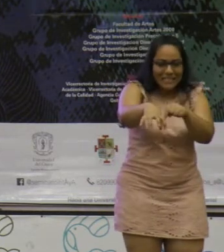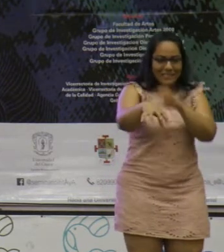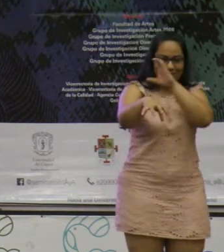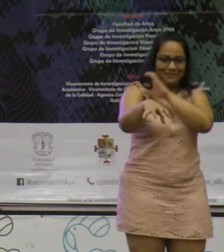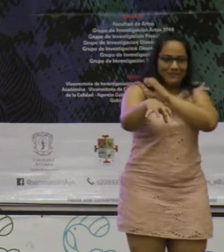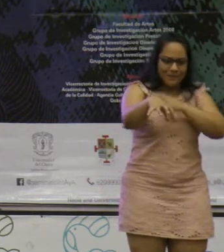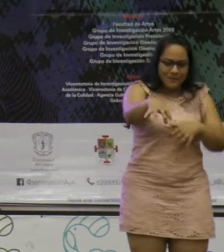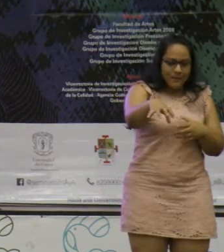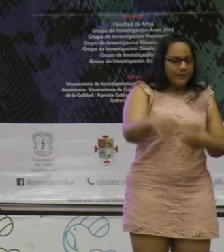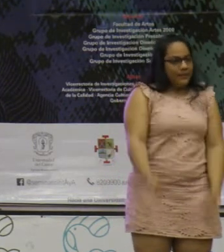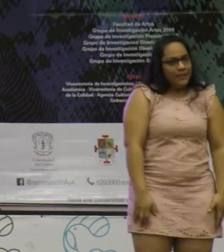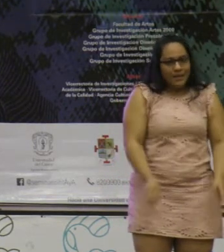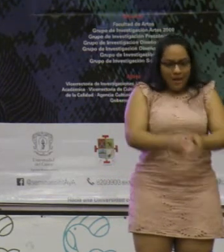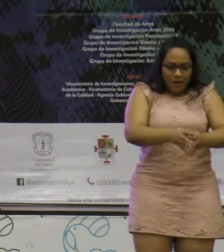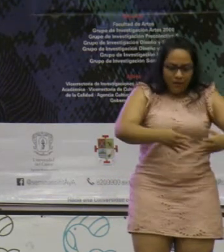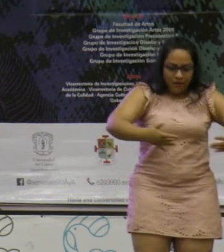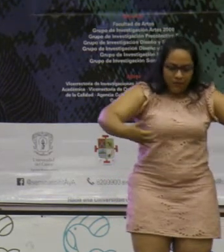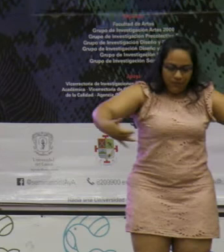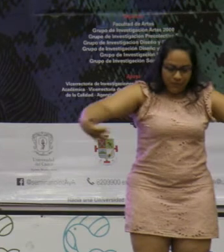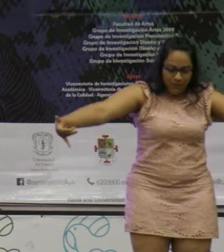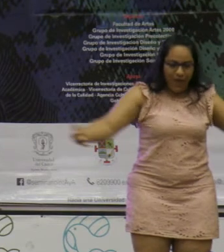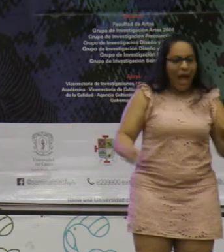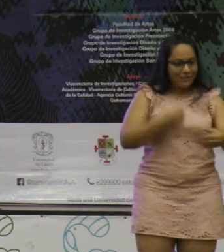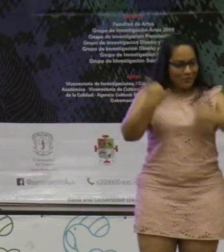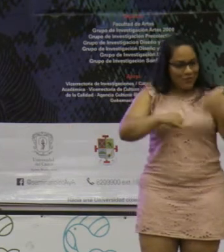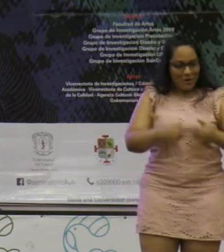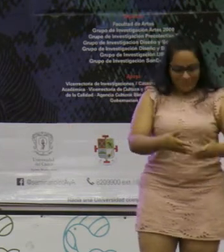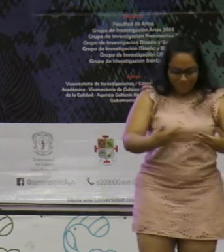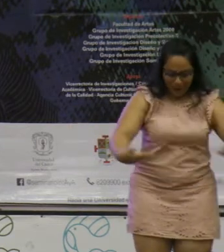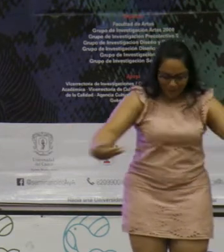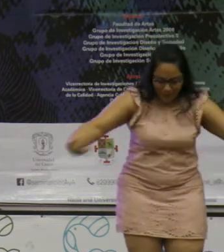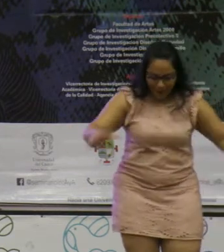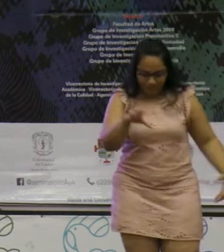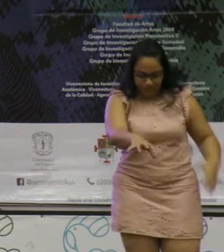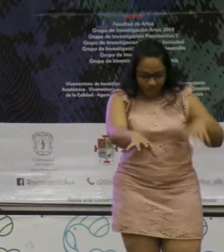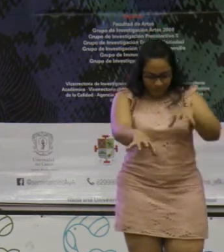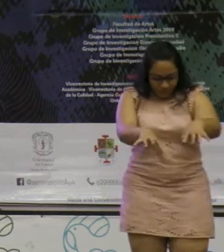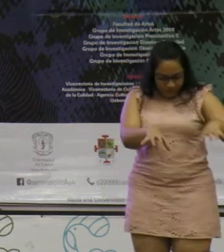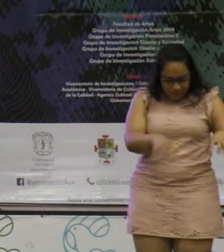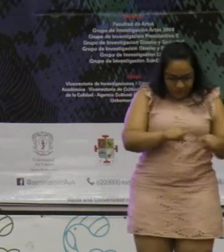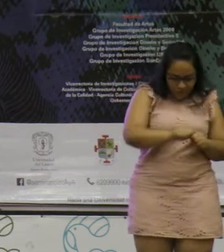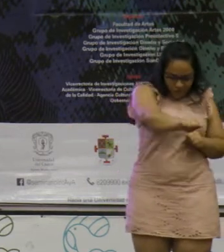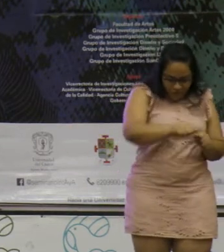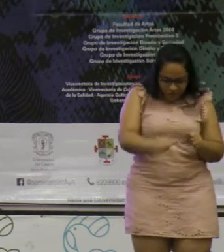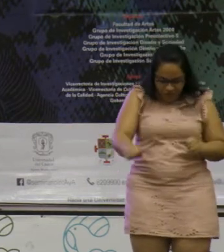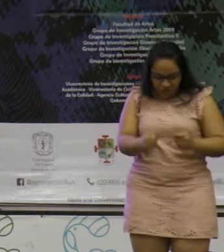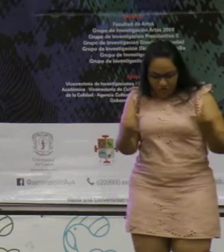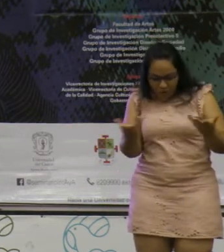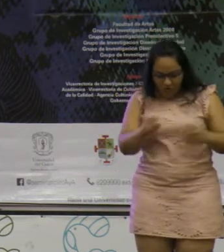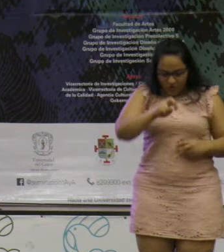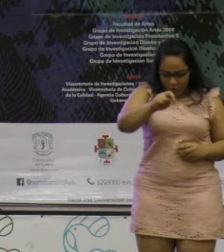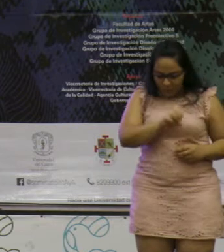un camino de papel solo a ella. Este juego es hacer unos papeles en el piso y a partir de eso empezar a crear unas coordenadas. Ella